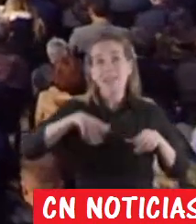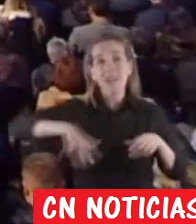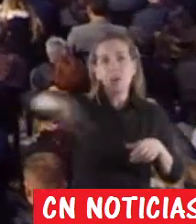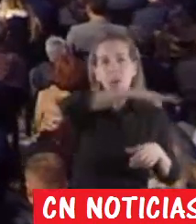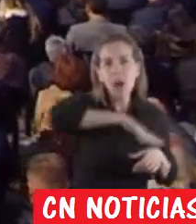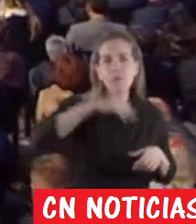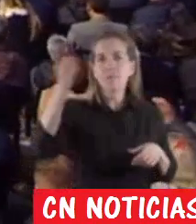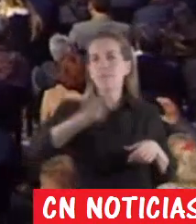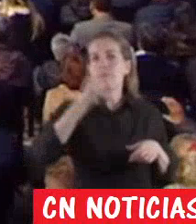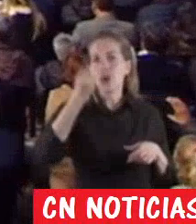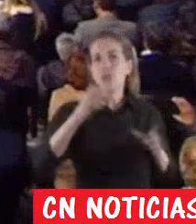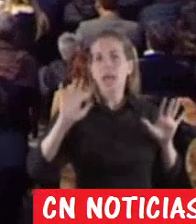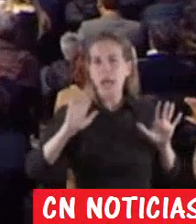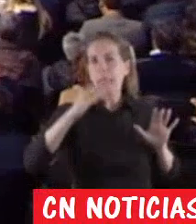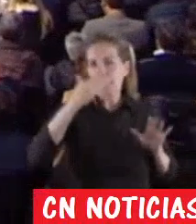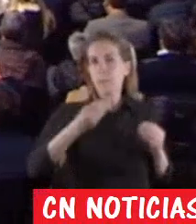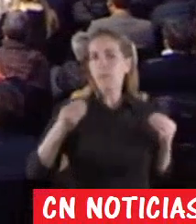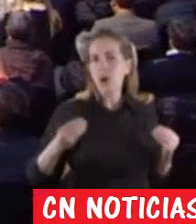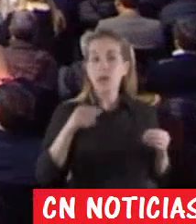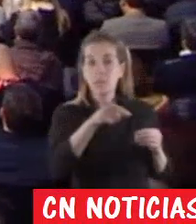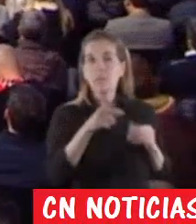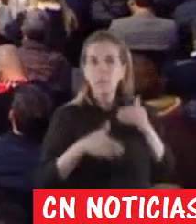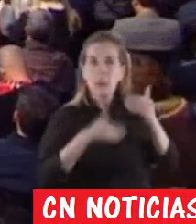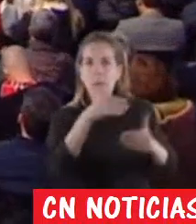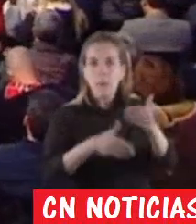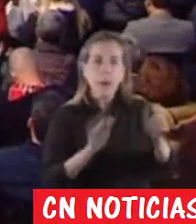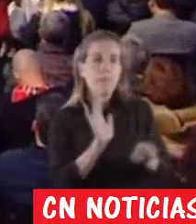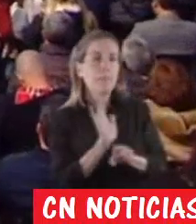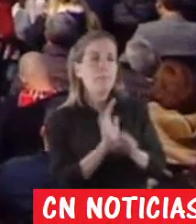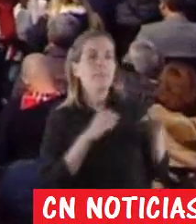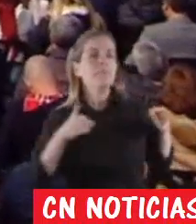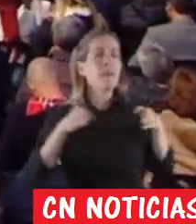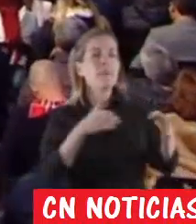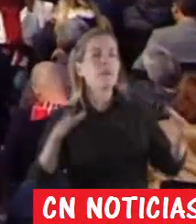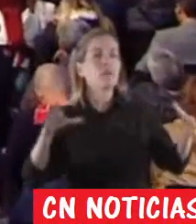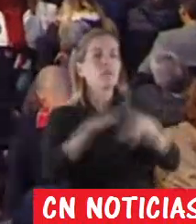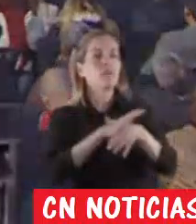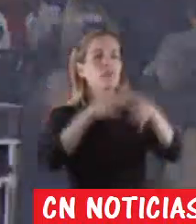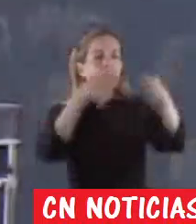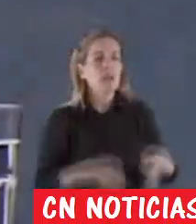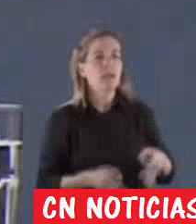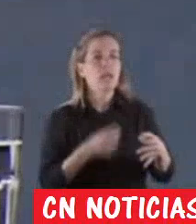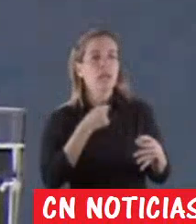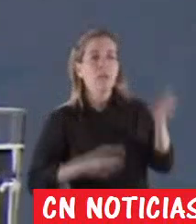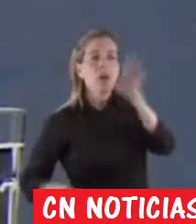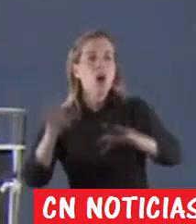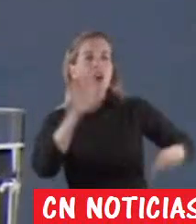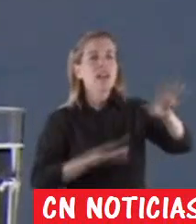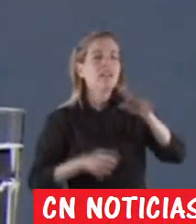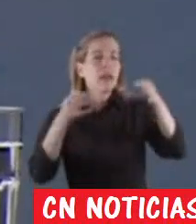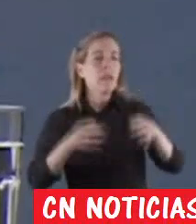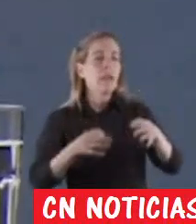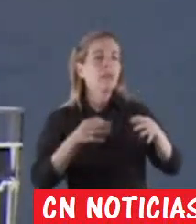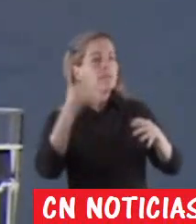minuto, va en el camino correcto, en lo que queremos hacer, que es volver a poner en orden los precios